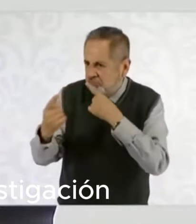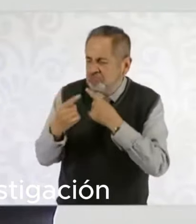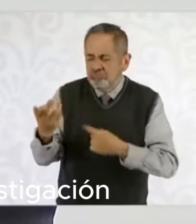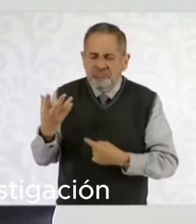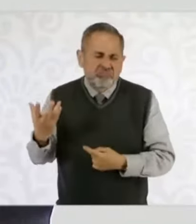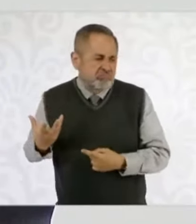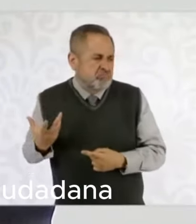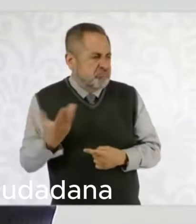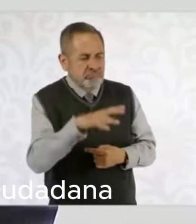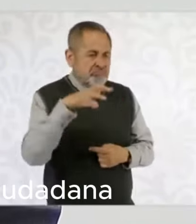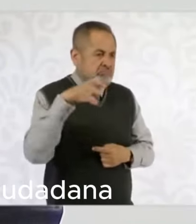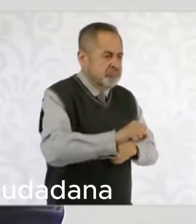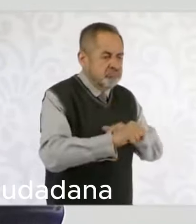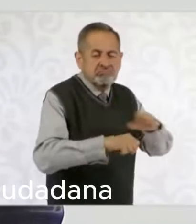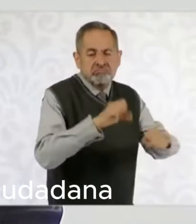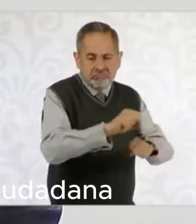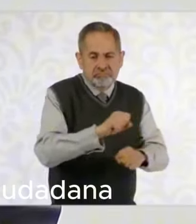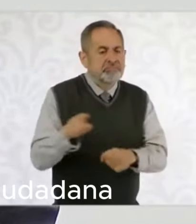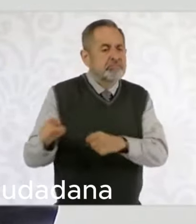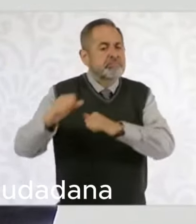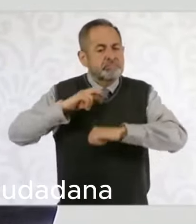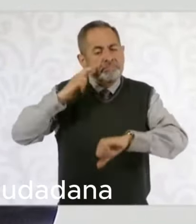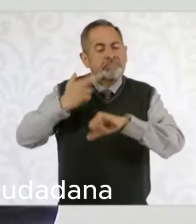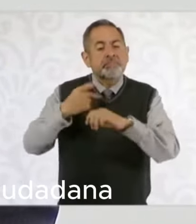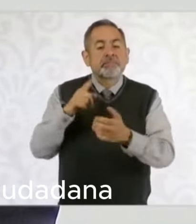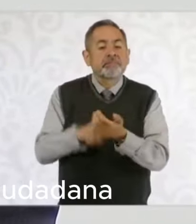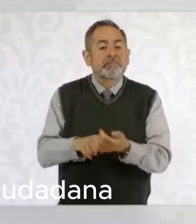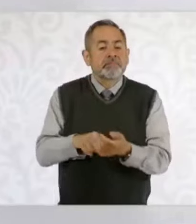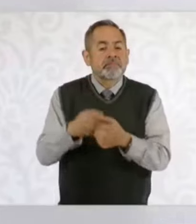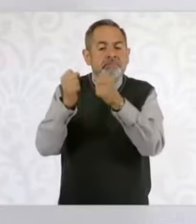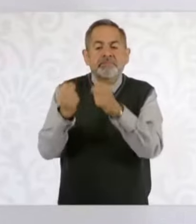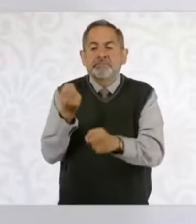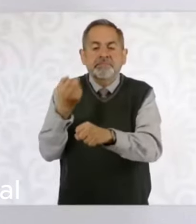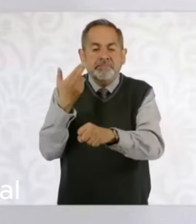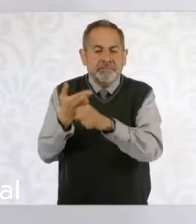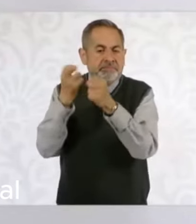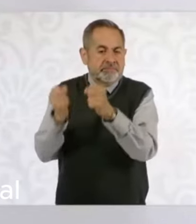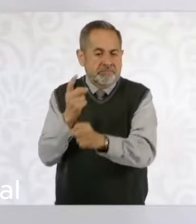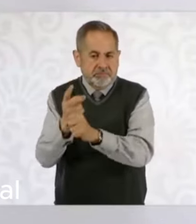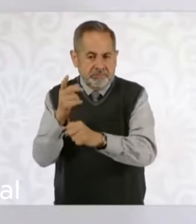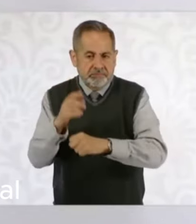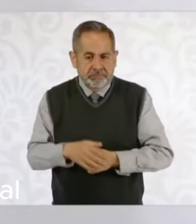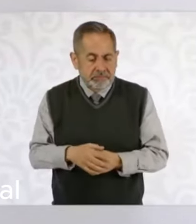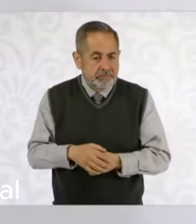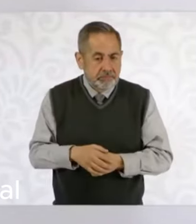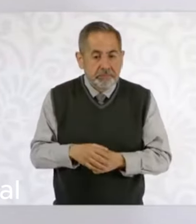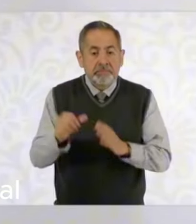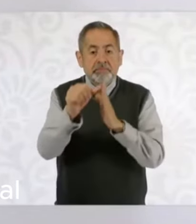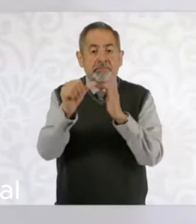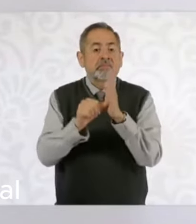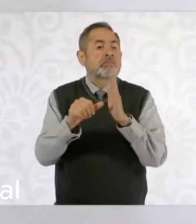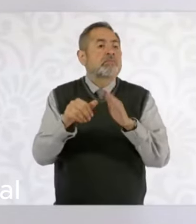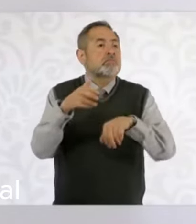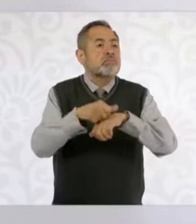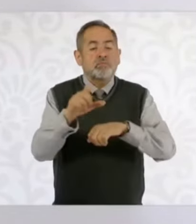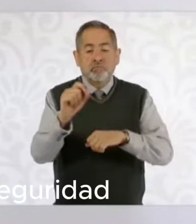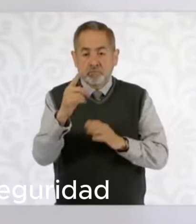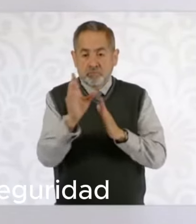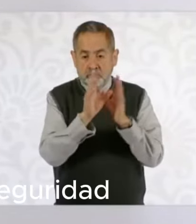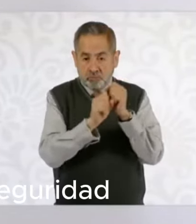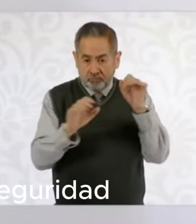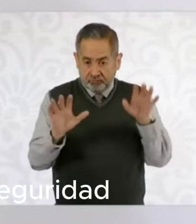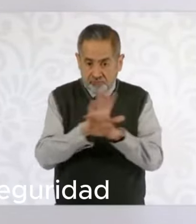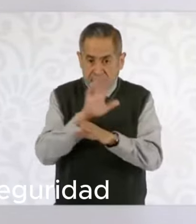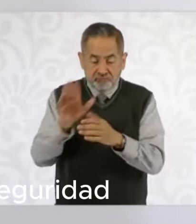de investigación de la Secretaría de Seguridad y Protección Ciudadana. La reforma al artículo 21 constitucional